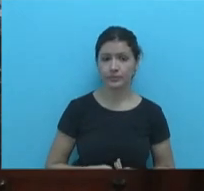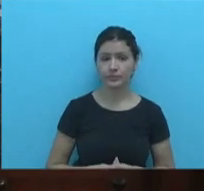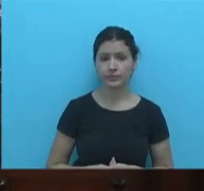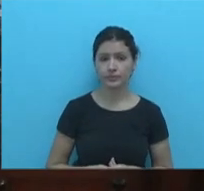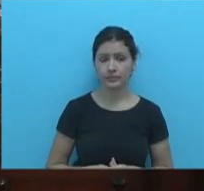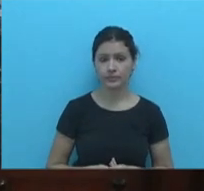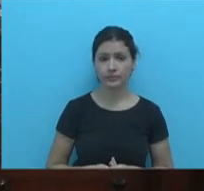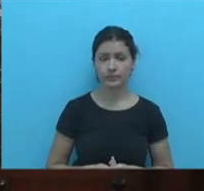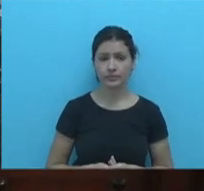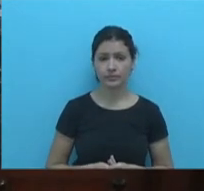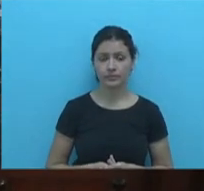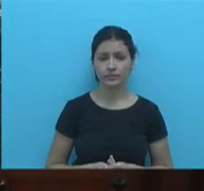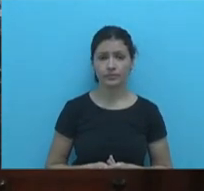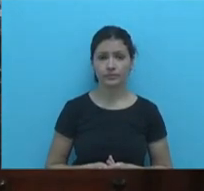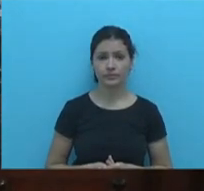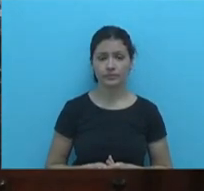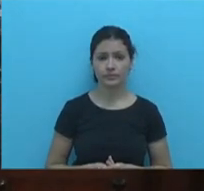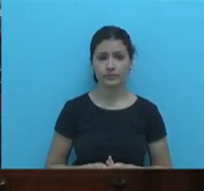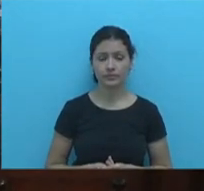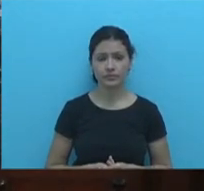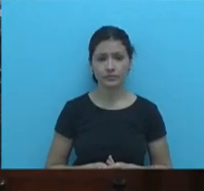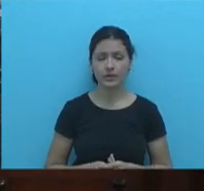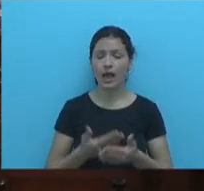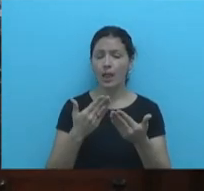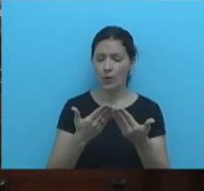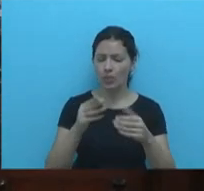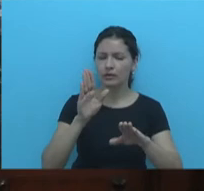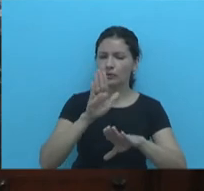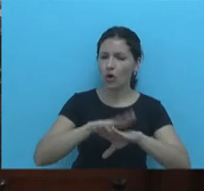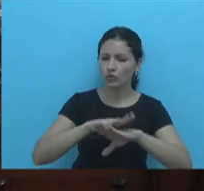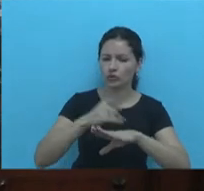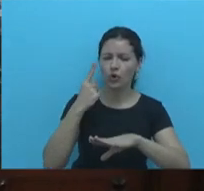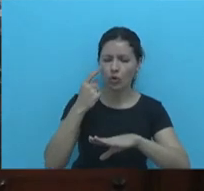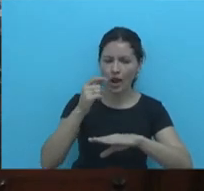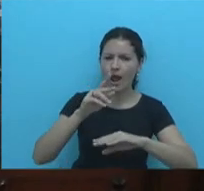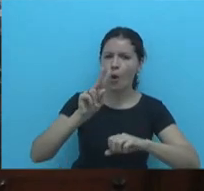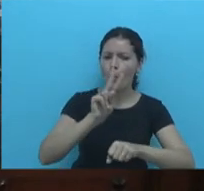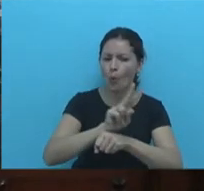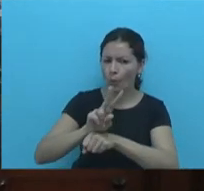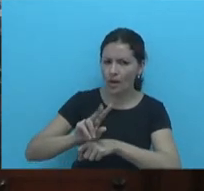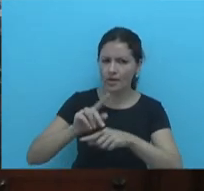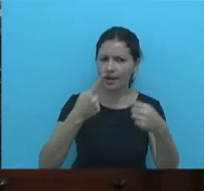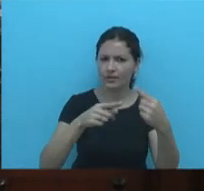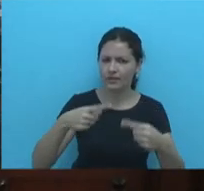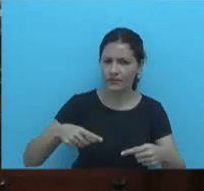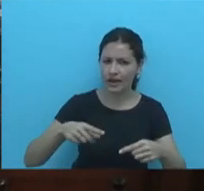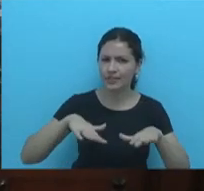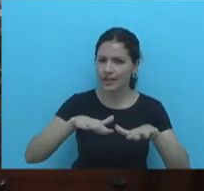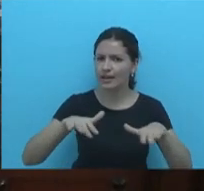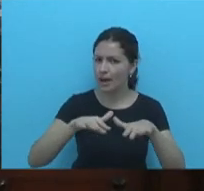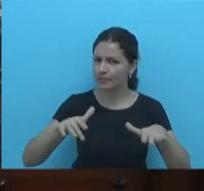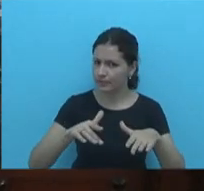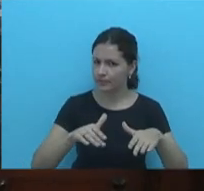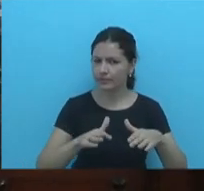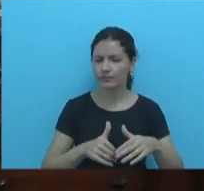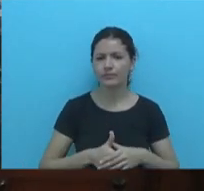de los equipamientos para no comprometer a la educación de los alumnos de la institución y para el continuo dictado de los cursos, con posibilidad